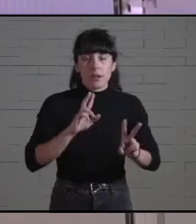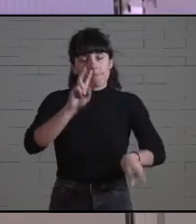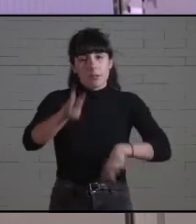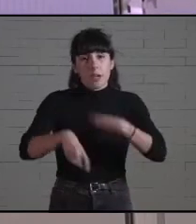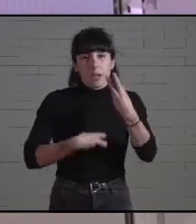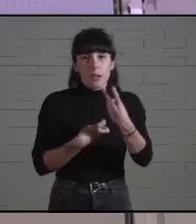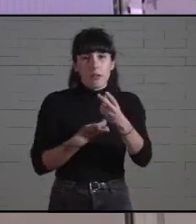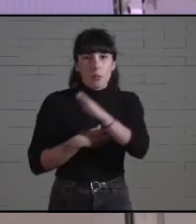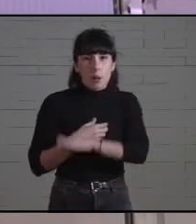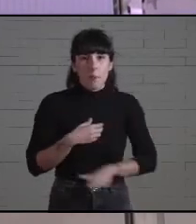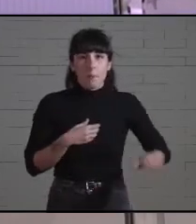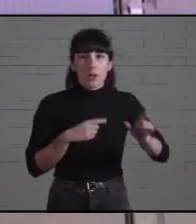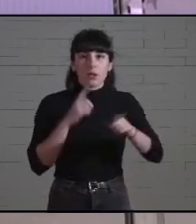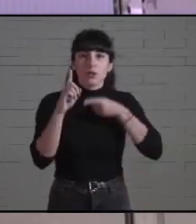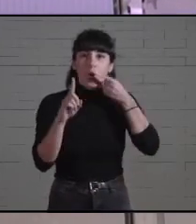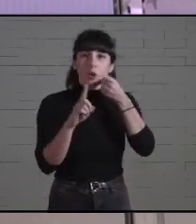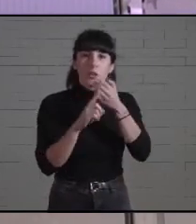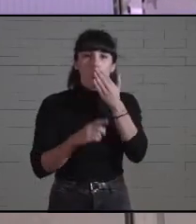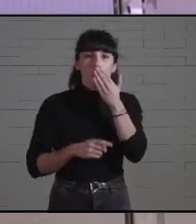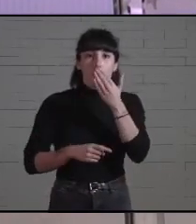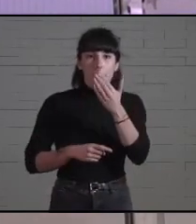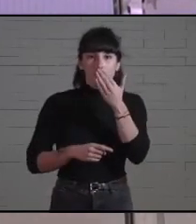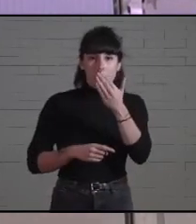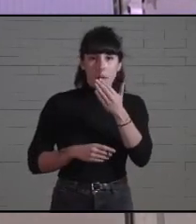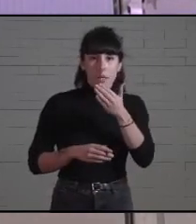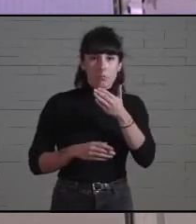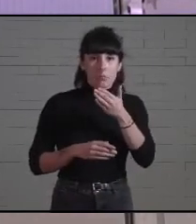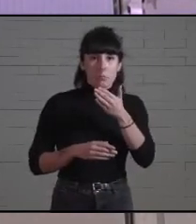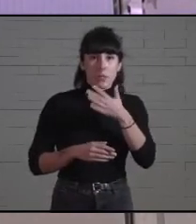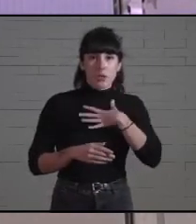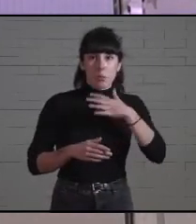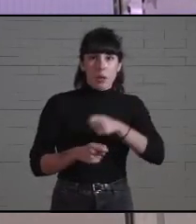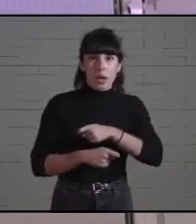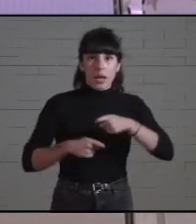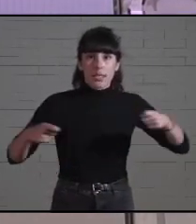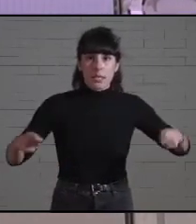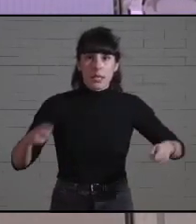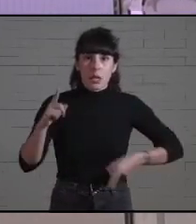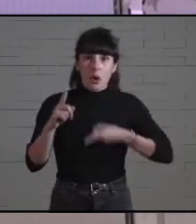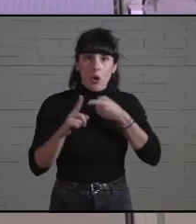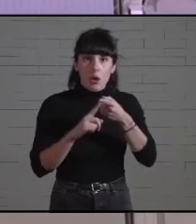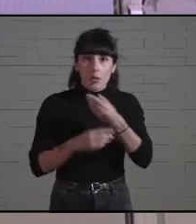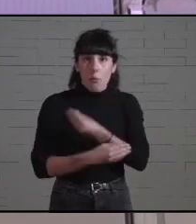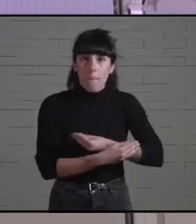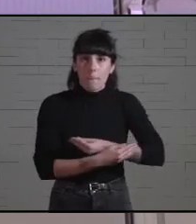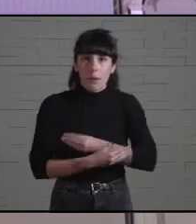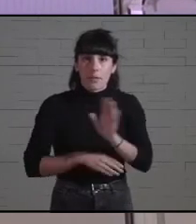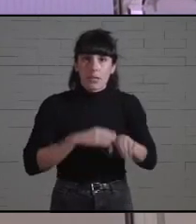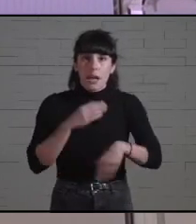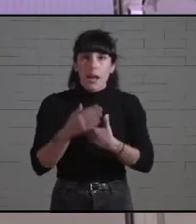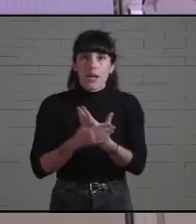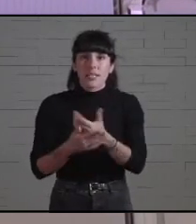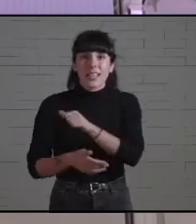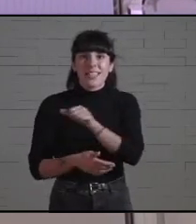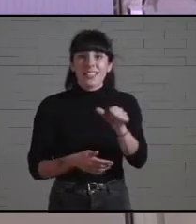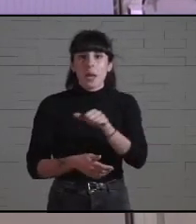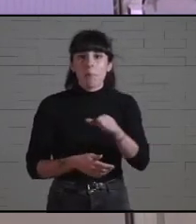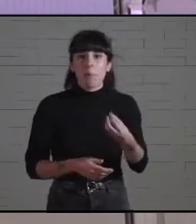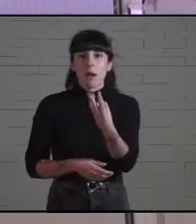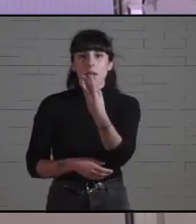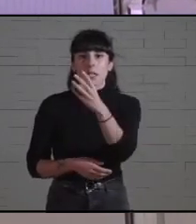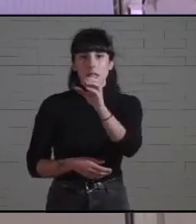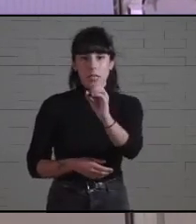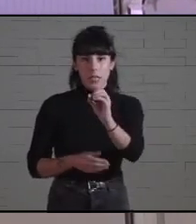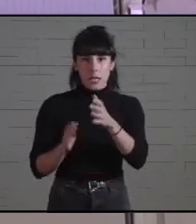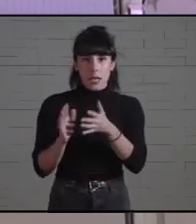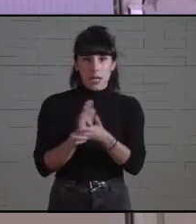cuidado de menor, para garantizar el derecho de las familias a extender el cuidado de las bebés hasta 30 semanas. Es una